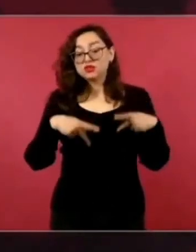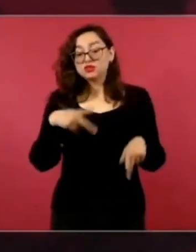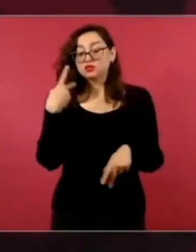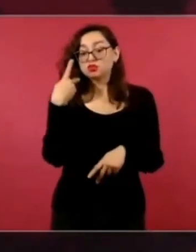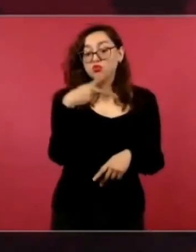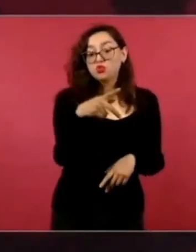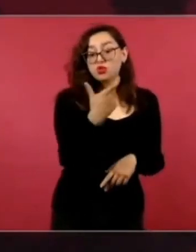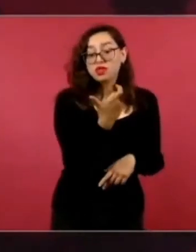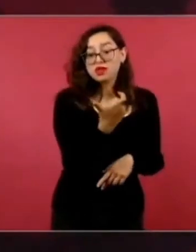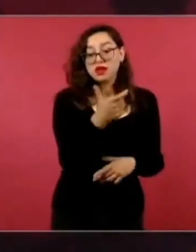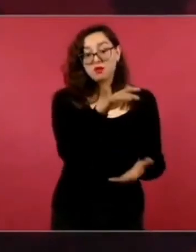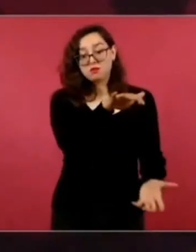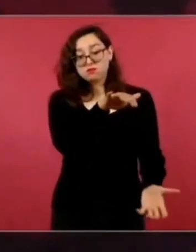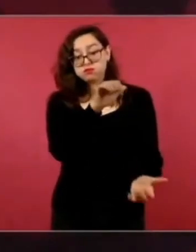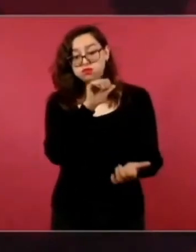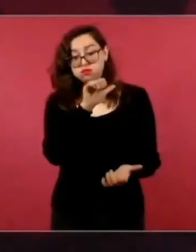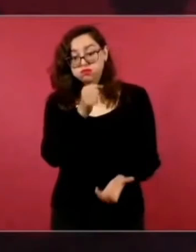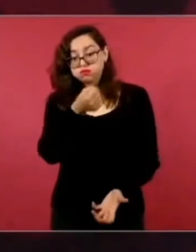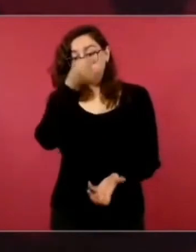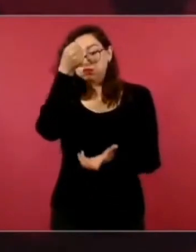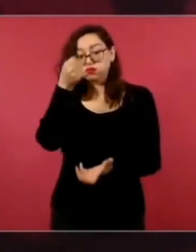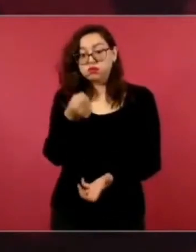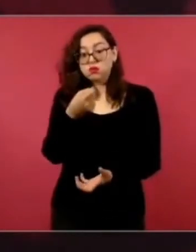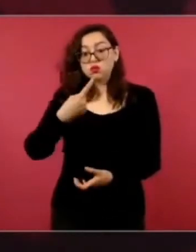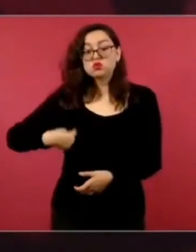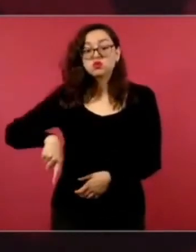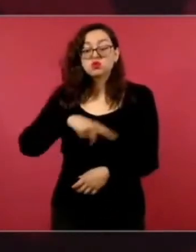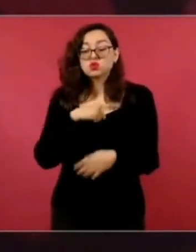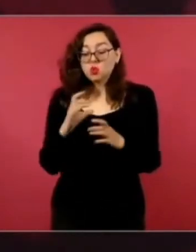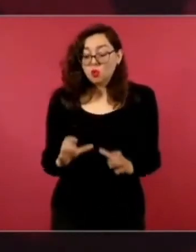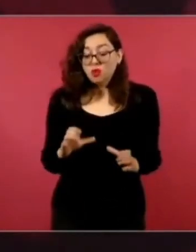Y es doblemente